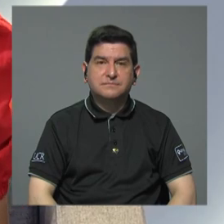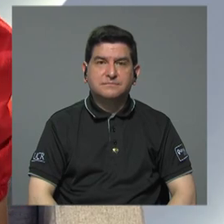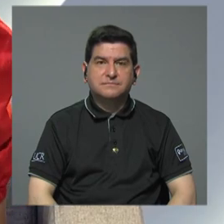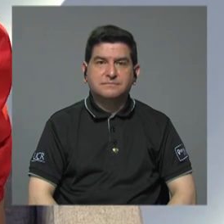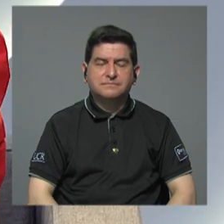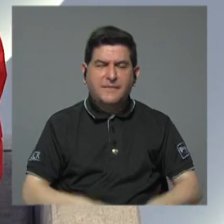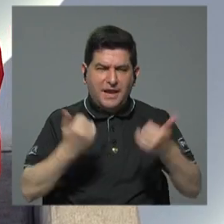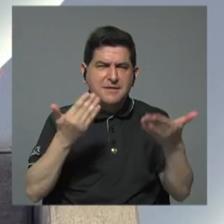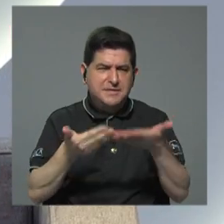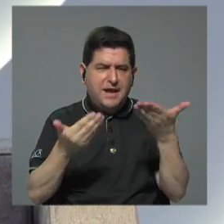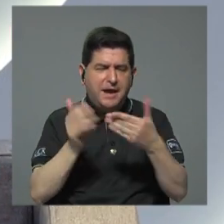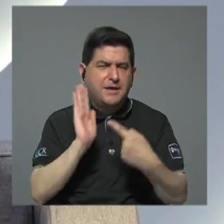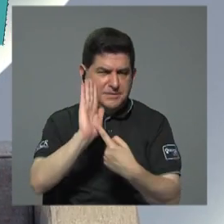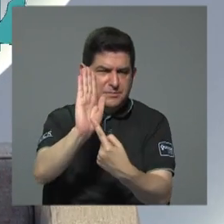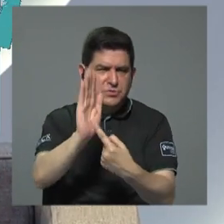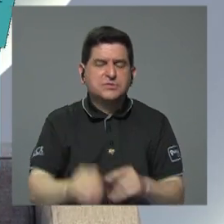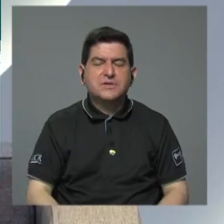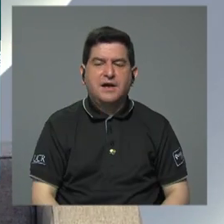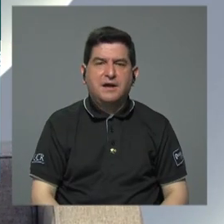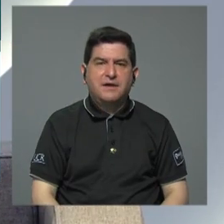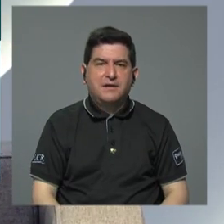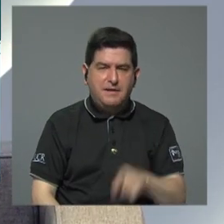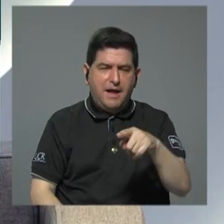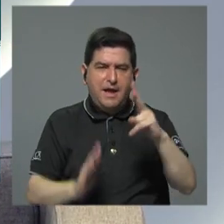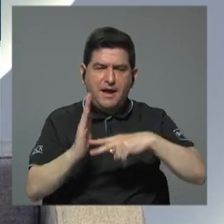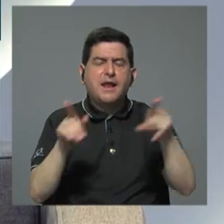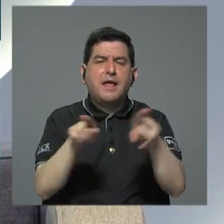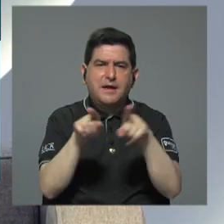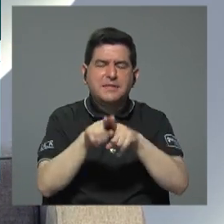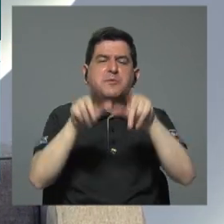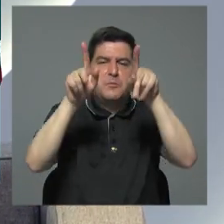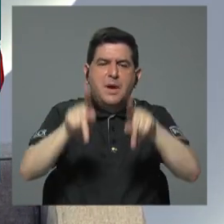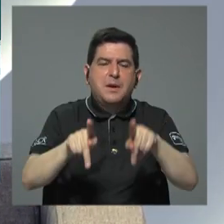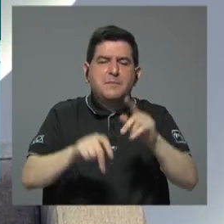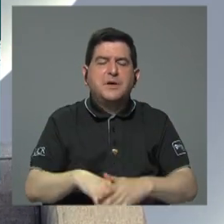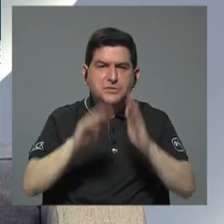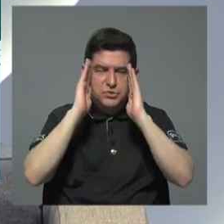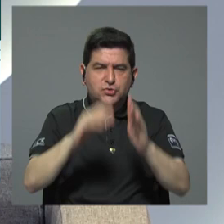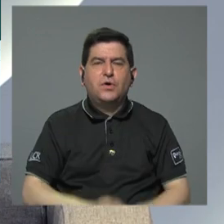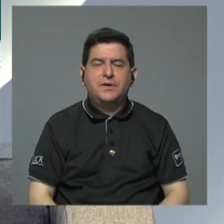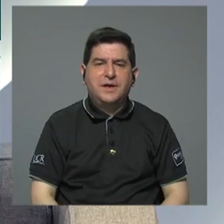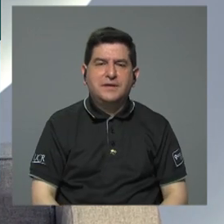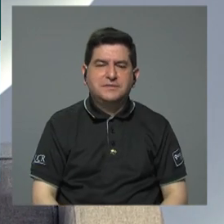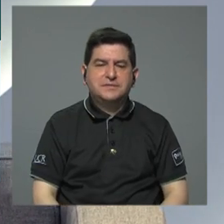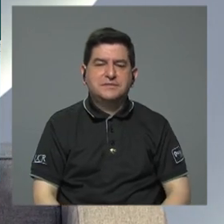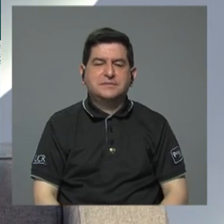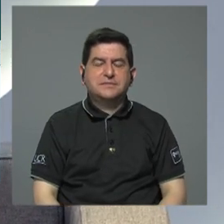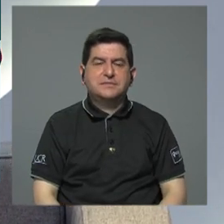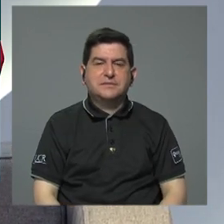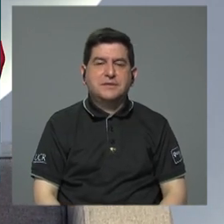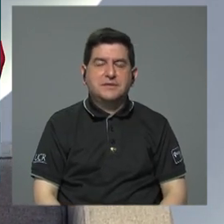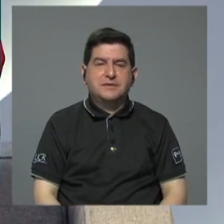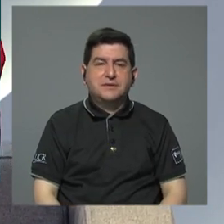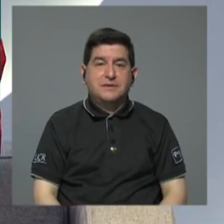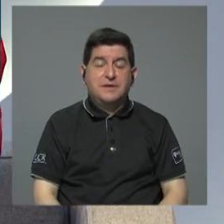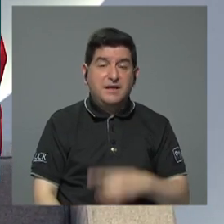ya lo vamos a tener aquí en pantalla y lo vamos a leer también para quienes nos siguen. Bueno, Manfred Coe